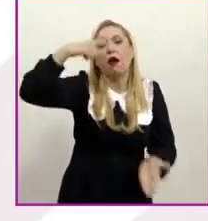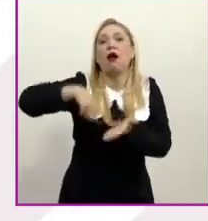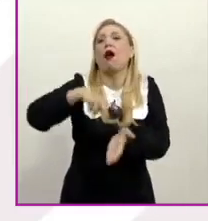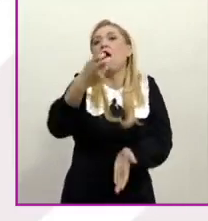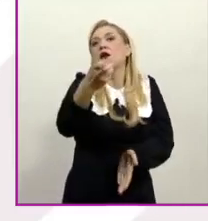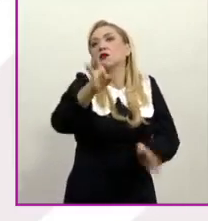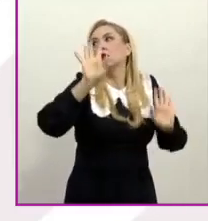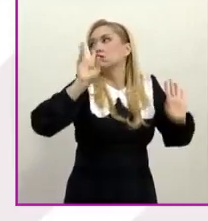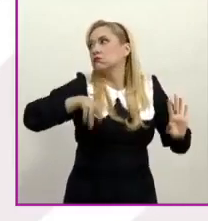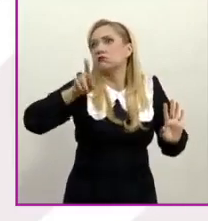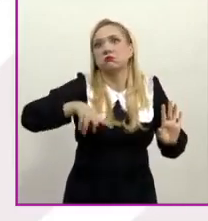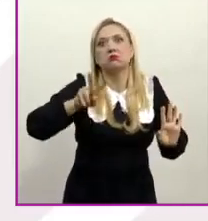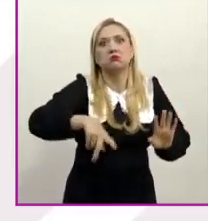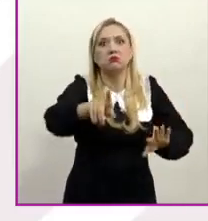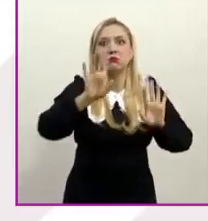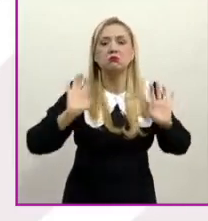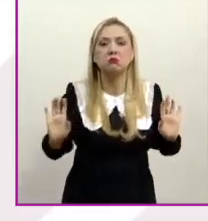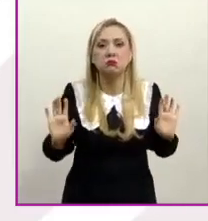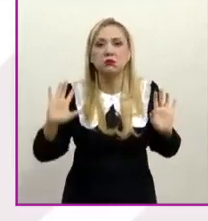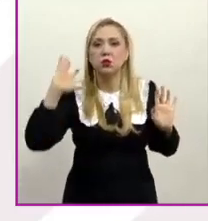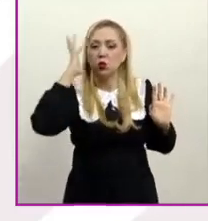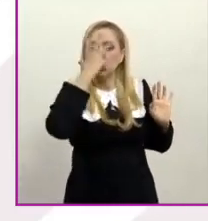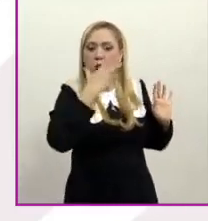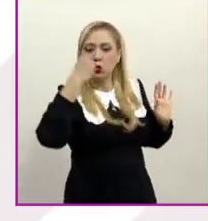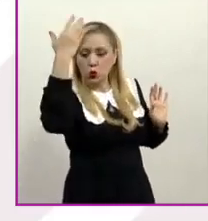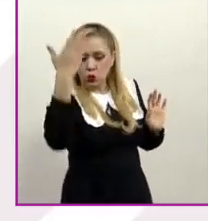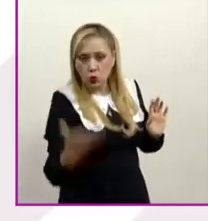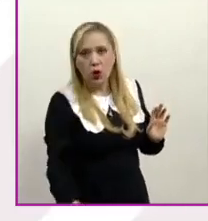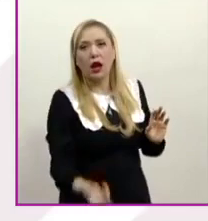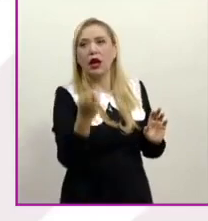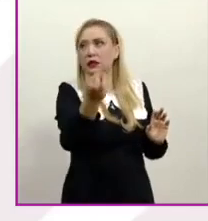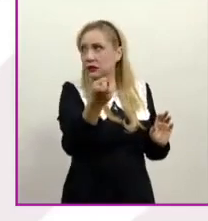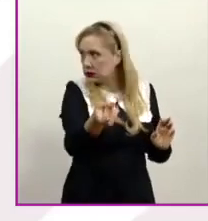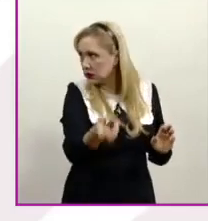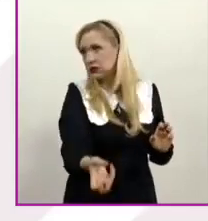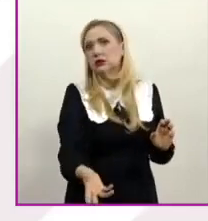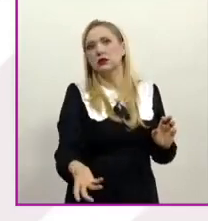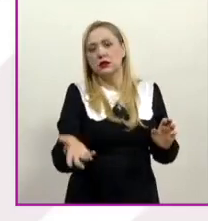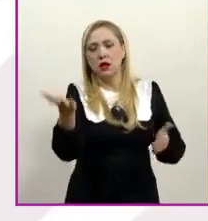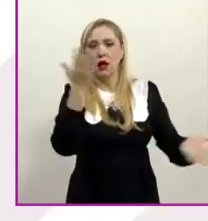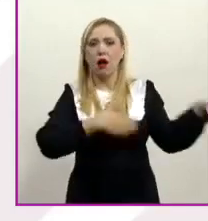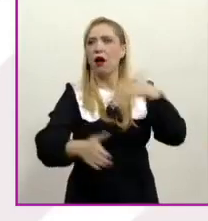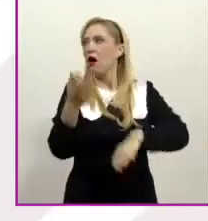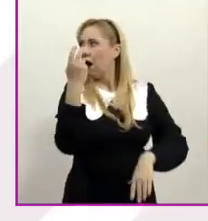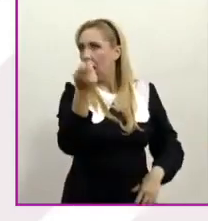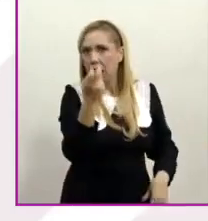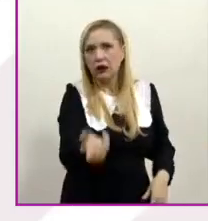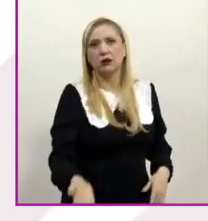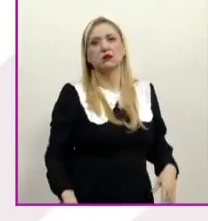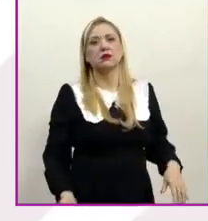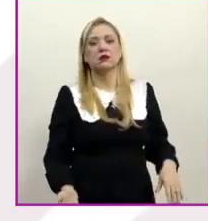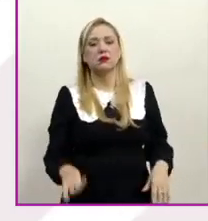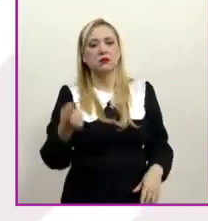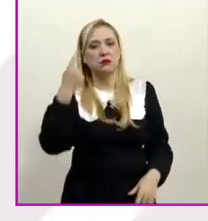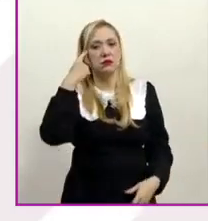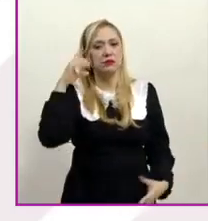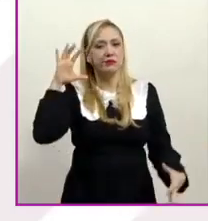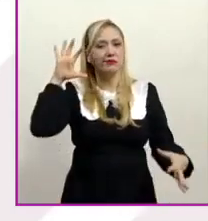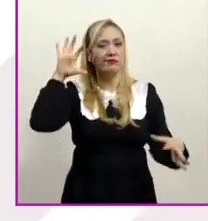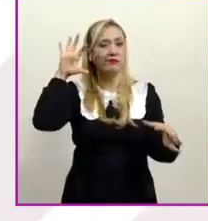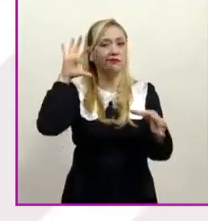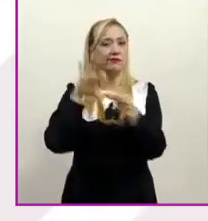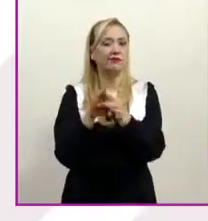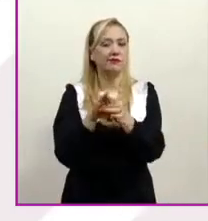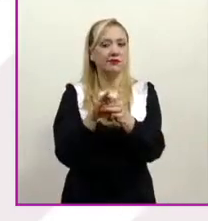estas situaciones de poder, de belleza, ¿no? De éxito. Y justo, ¿no? Porque es importante hablar